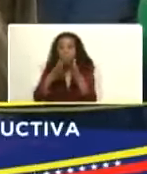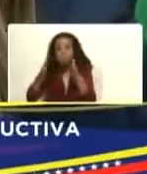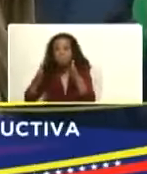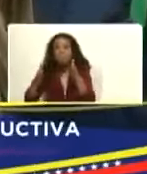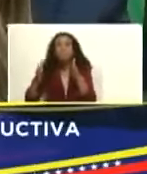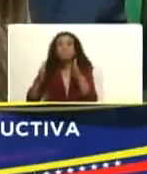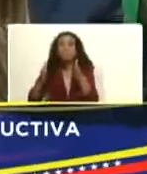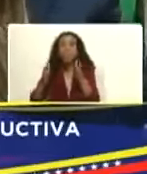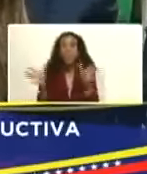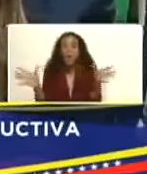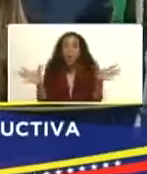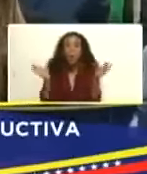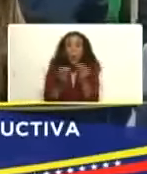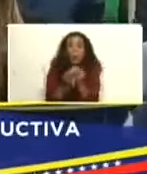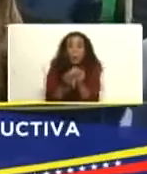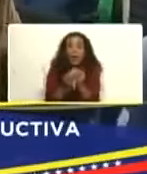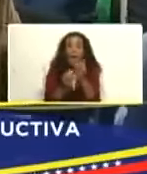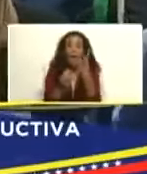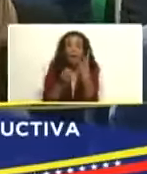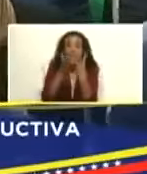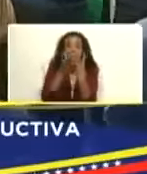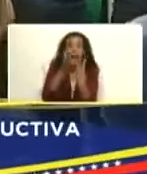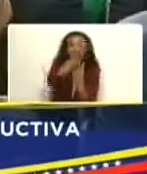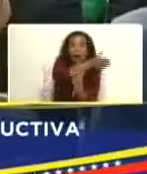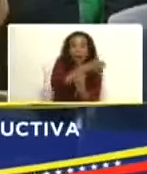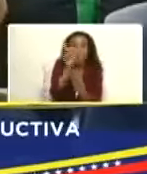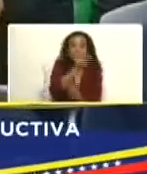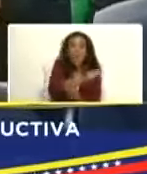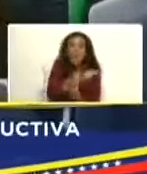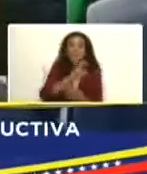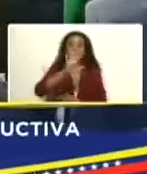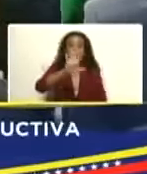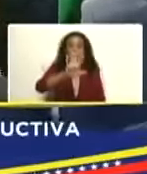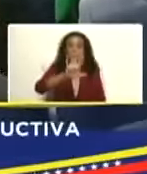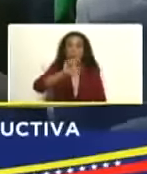Y un acumulado en los 3 primeros trimestres de